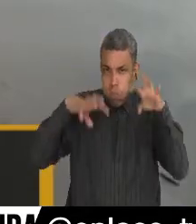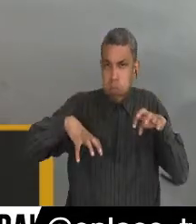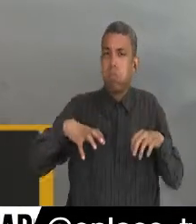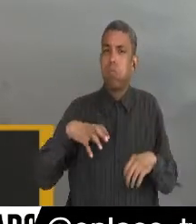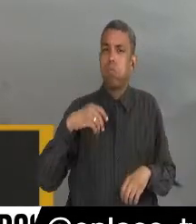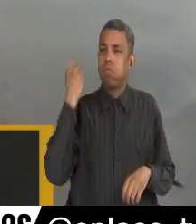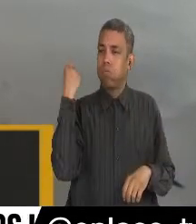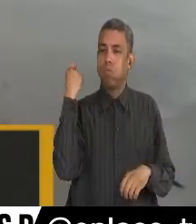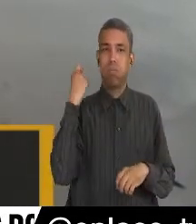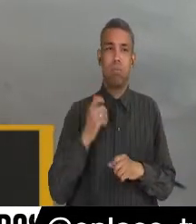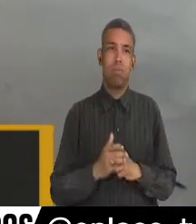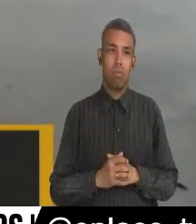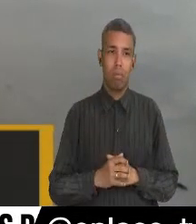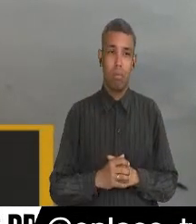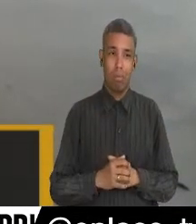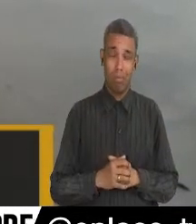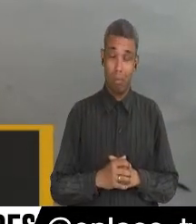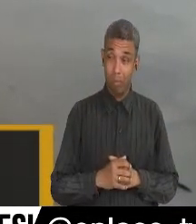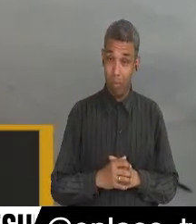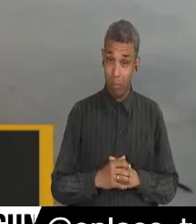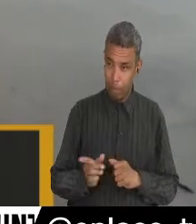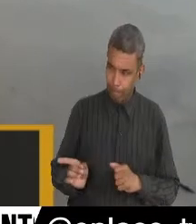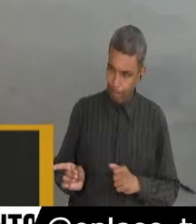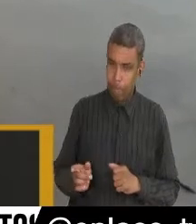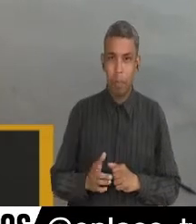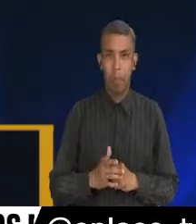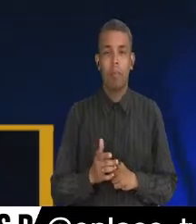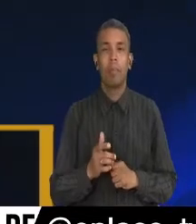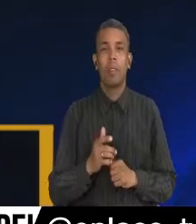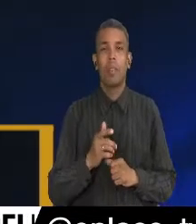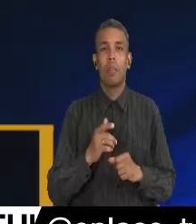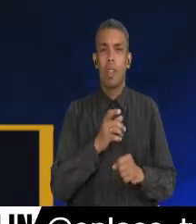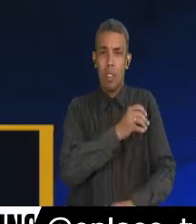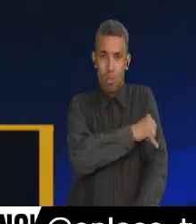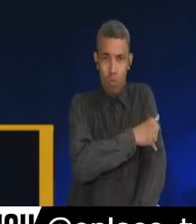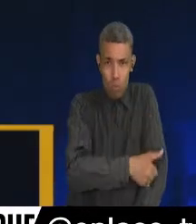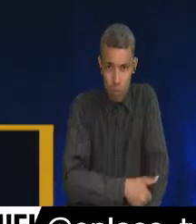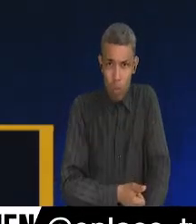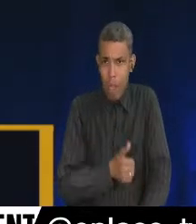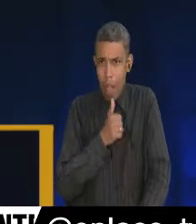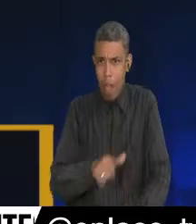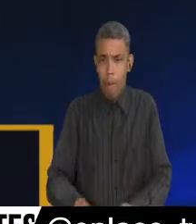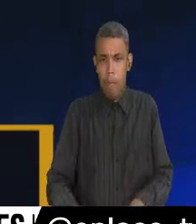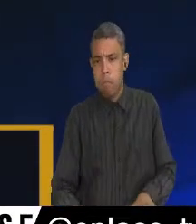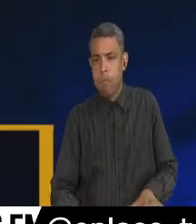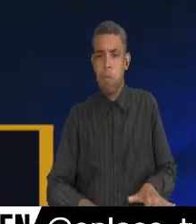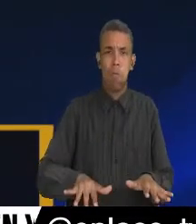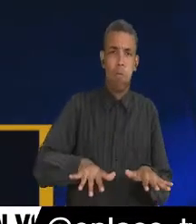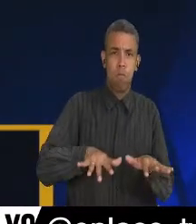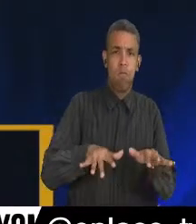horas ya han dejado los primeros estragos. Varias veredas del municipio de Yondó, Antioquia, se encuentran afectadas.